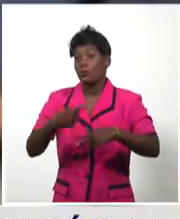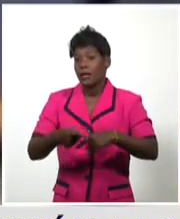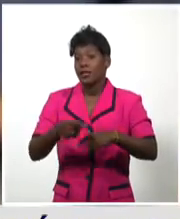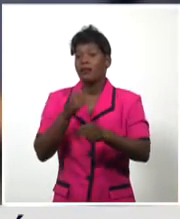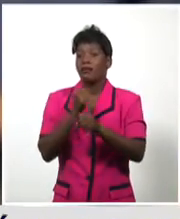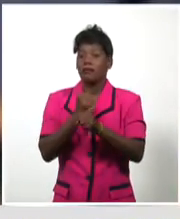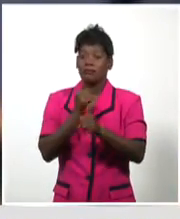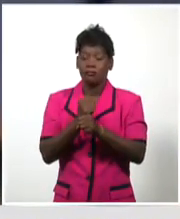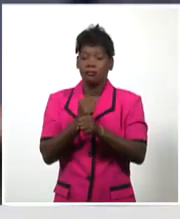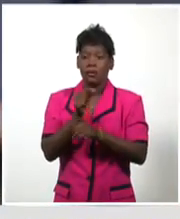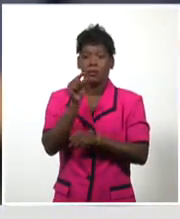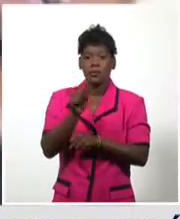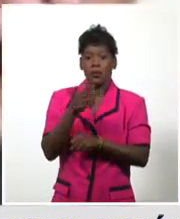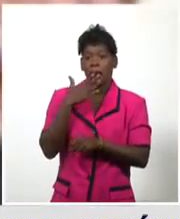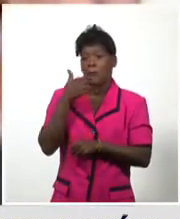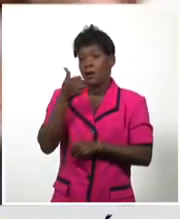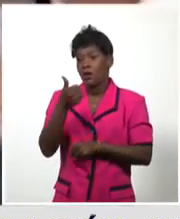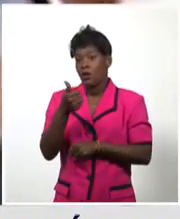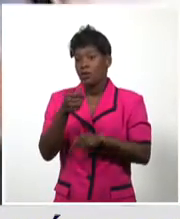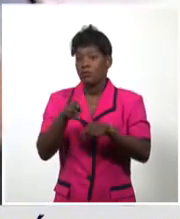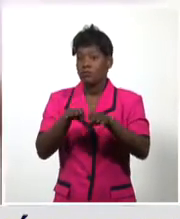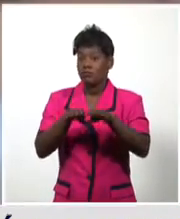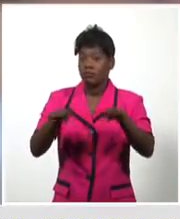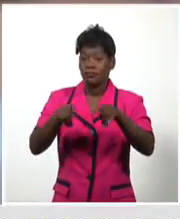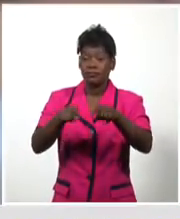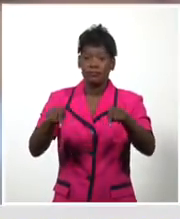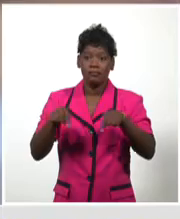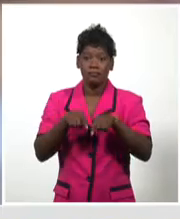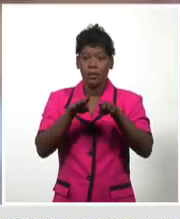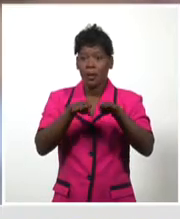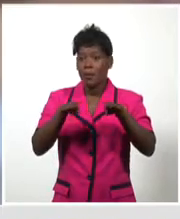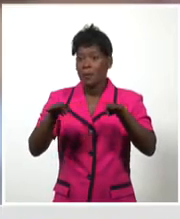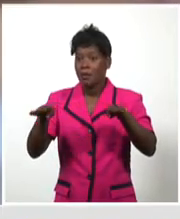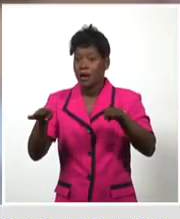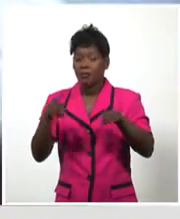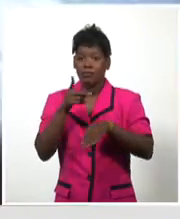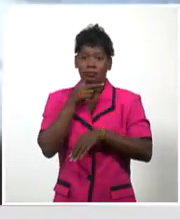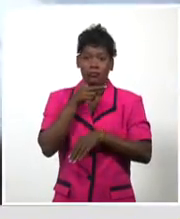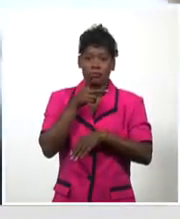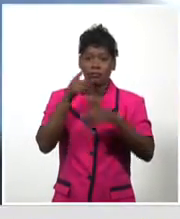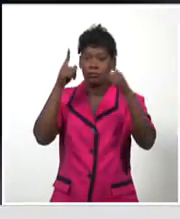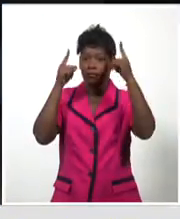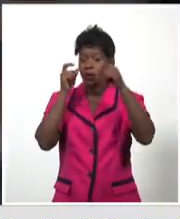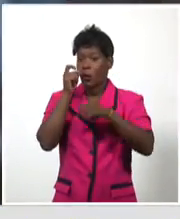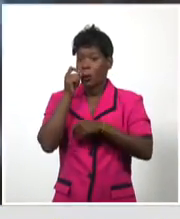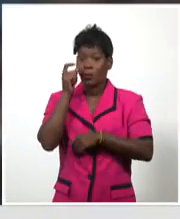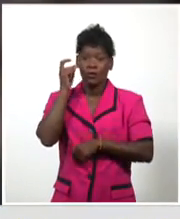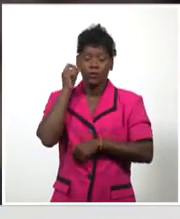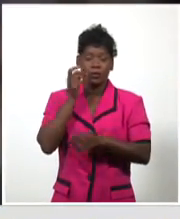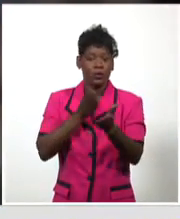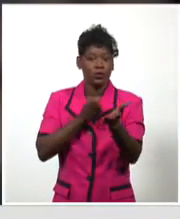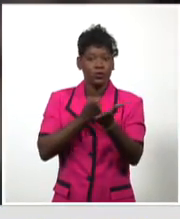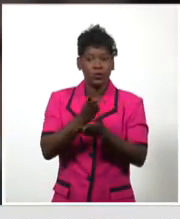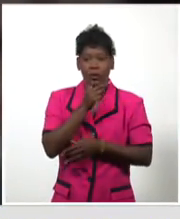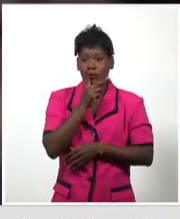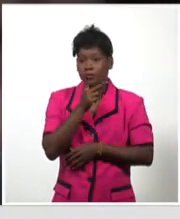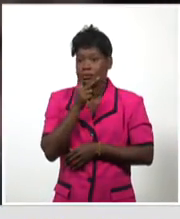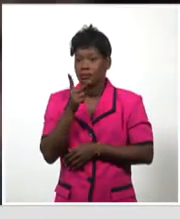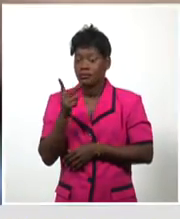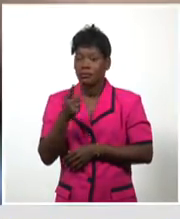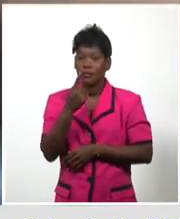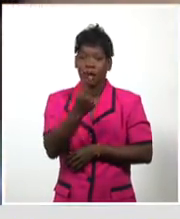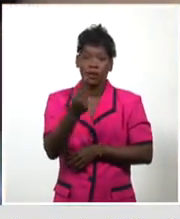pacientes estén mejor y la sala se llene de dicha. El enfermero, la enfermera, continuarán al pie de cada cama, en ese oficio